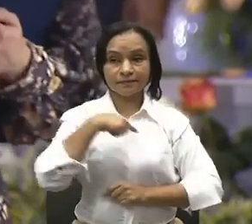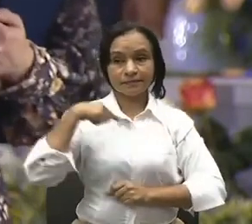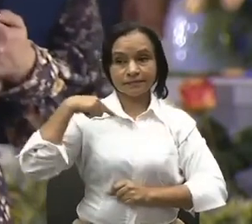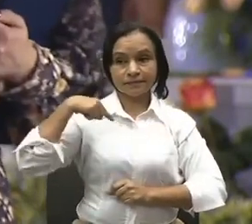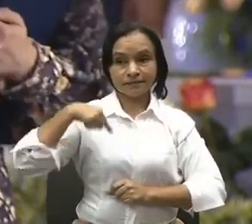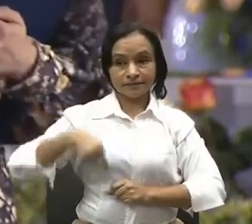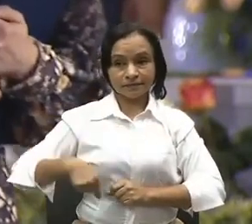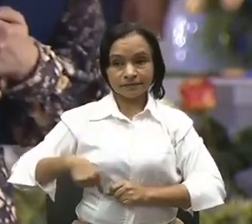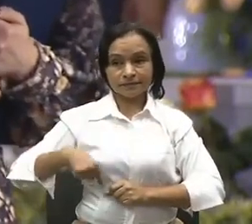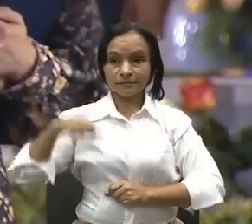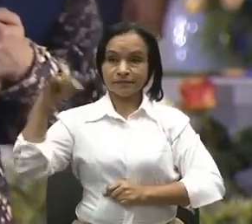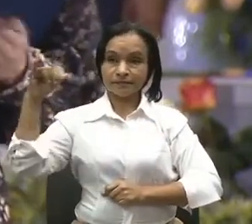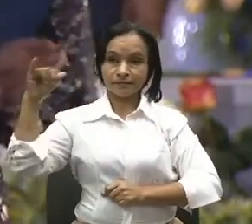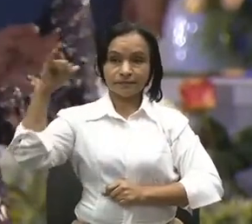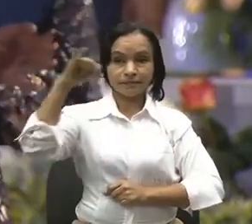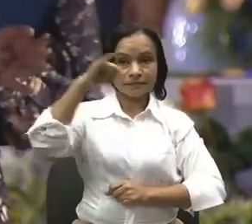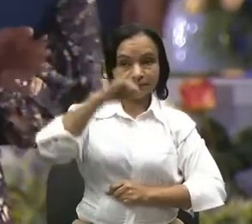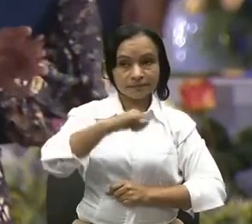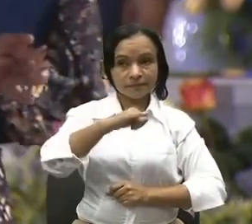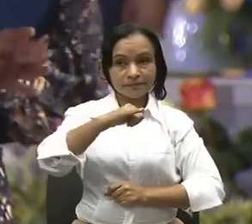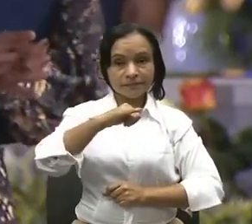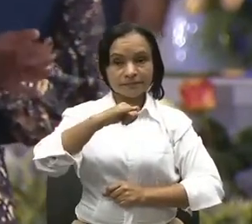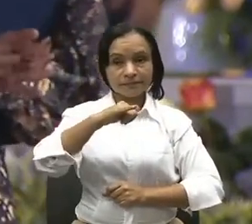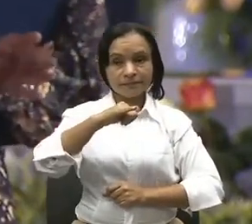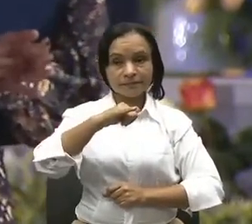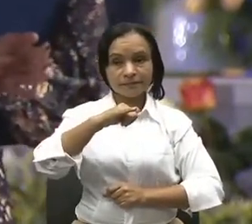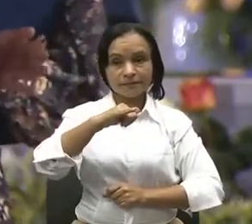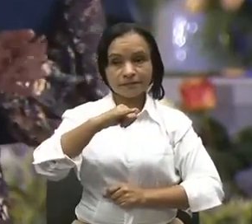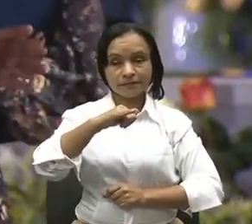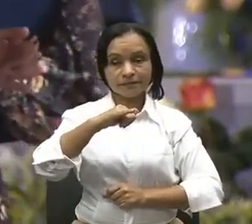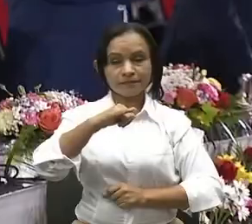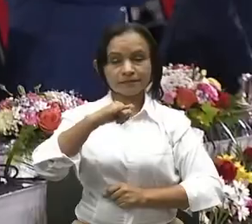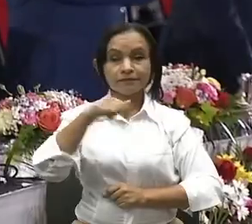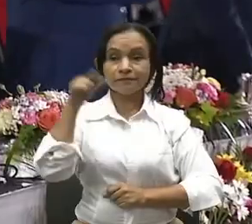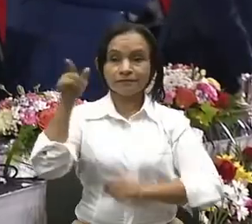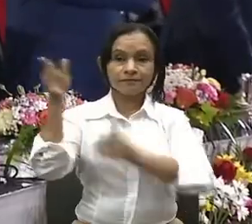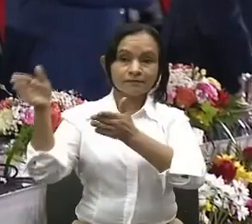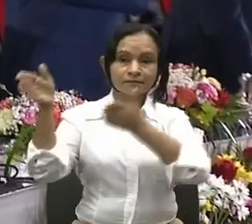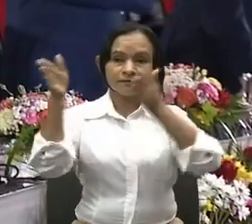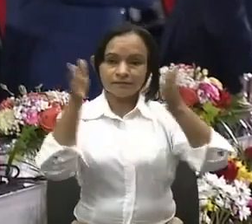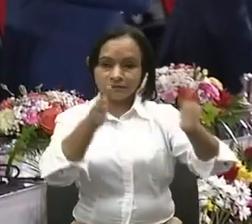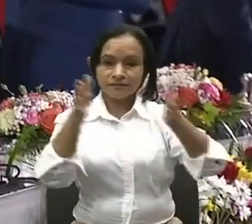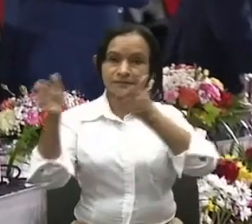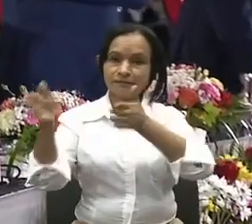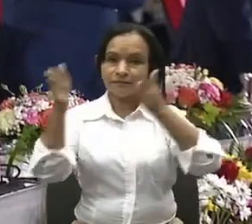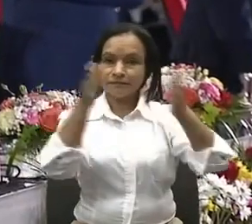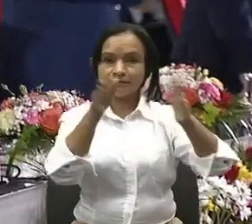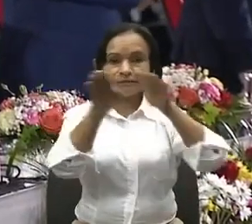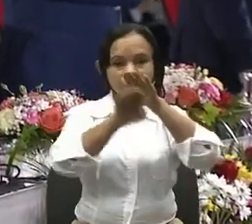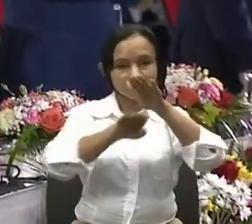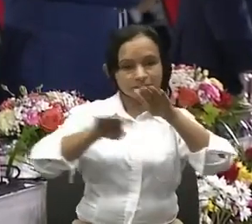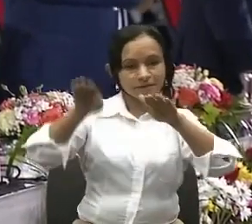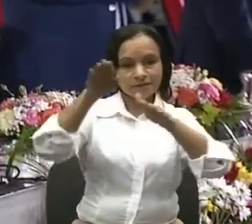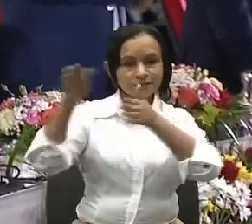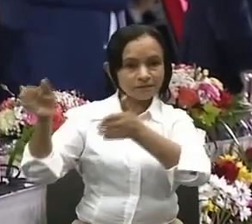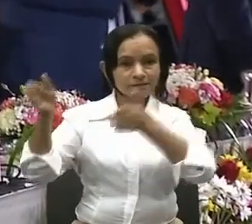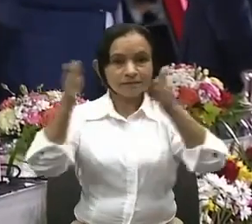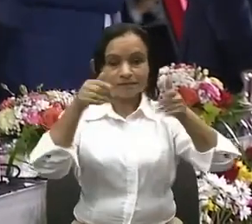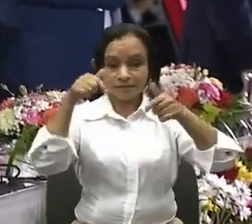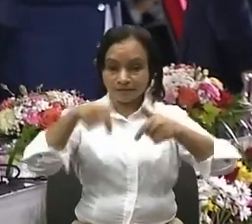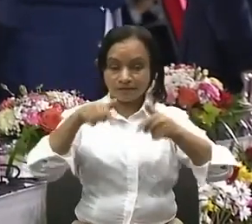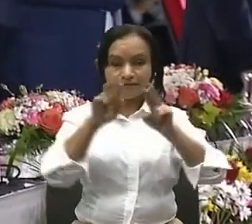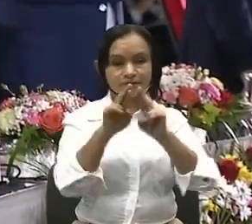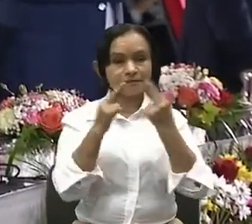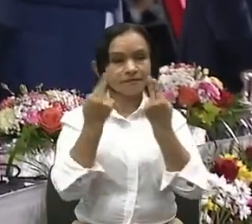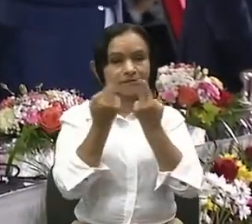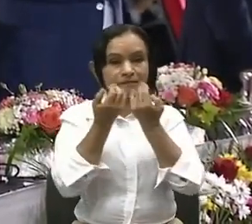acompañan, ellos nos han estado enviando y nos van a enviar, nos comunicaban hoy en la reunión